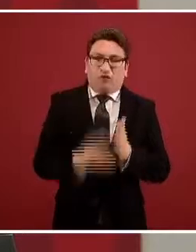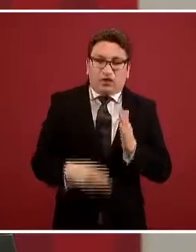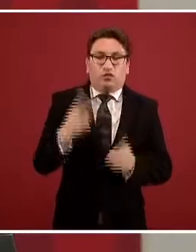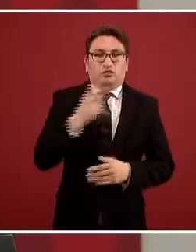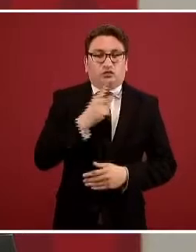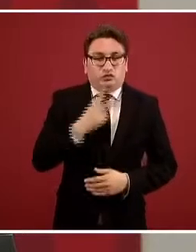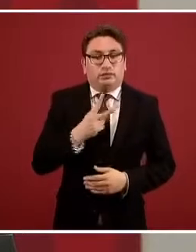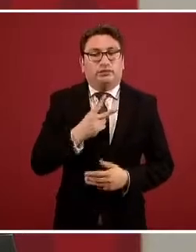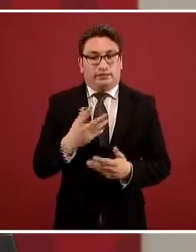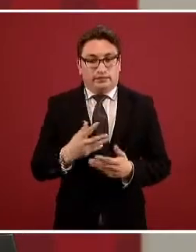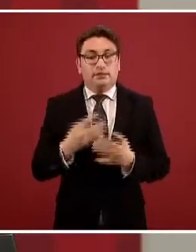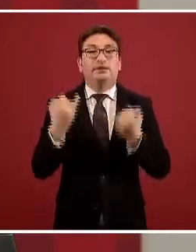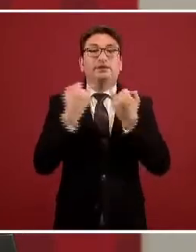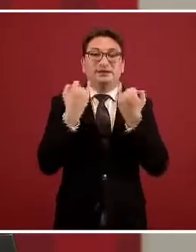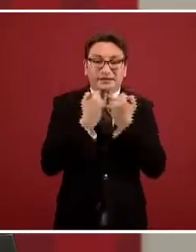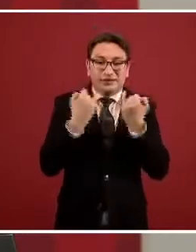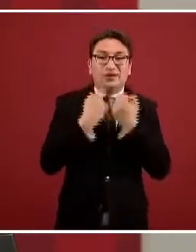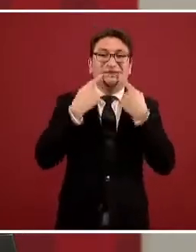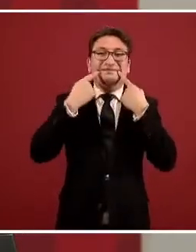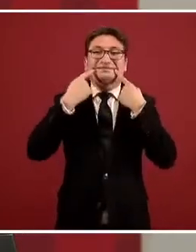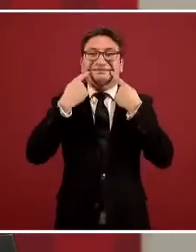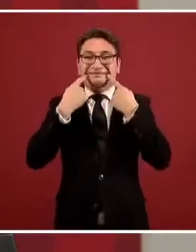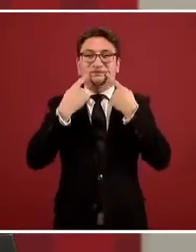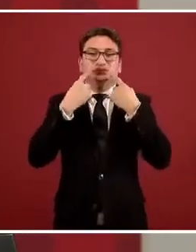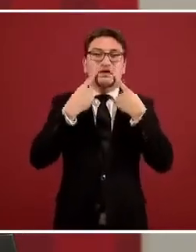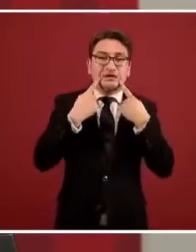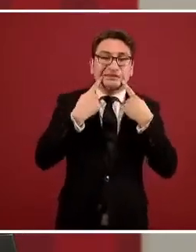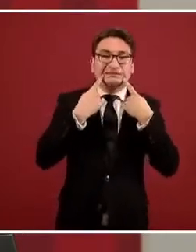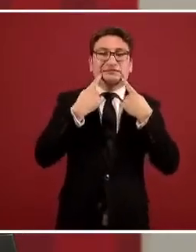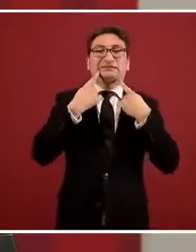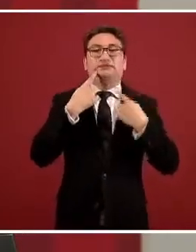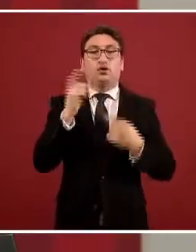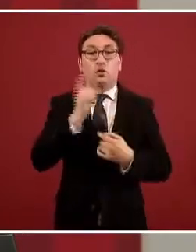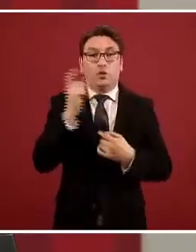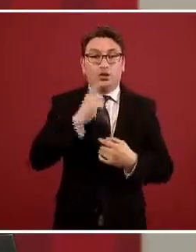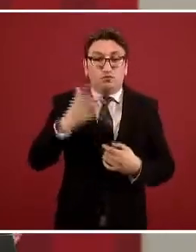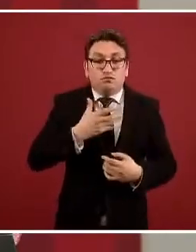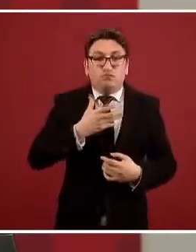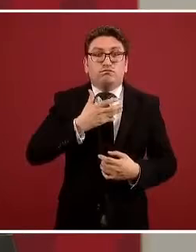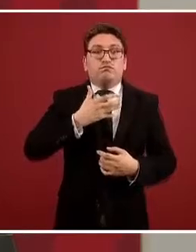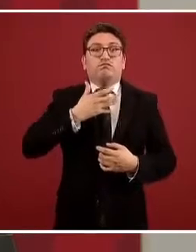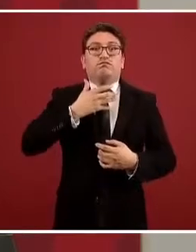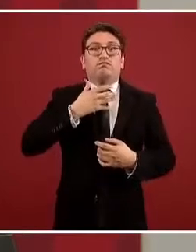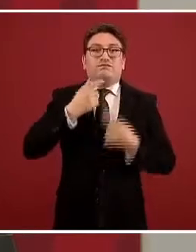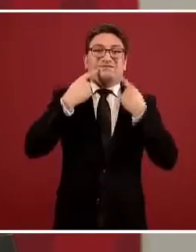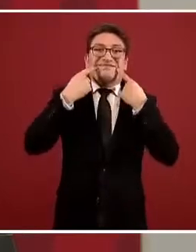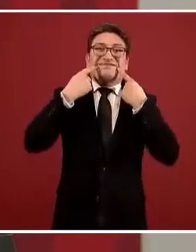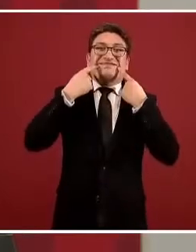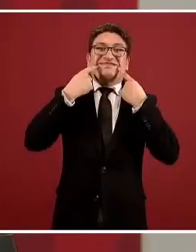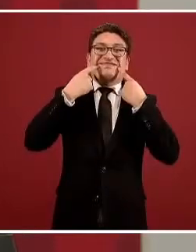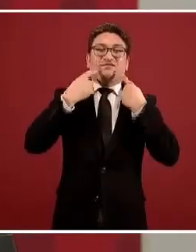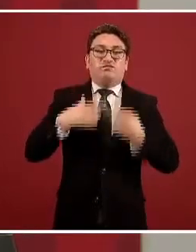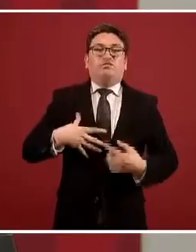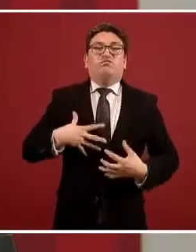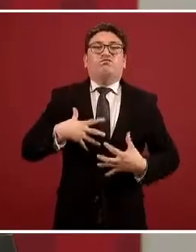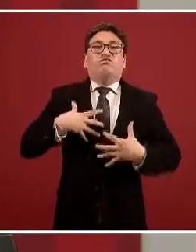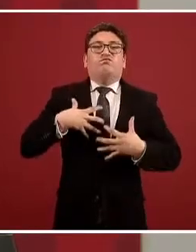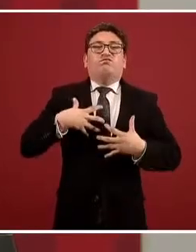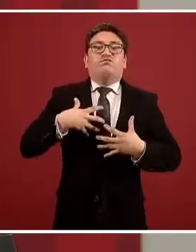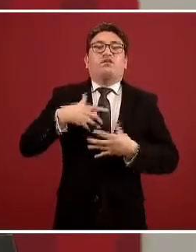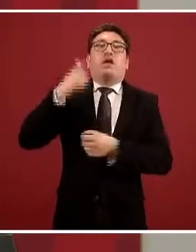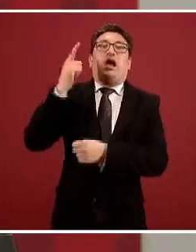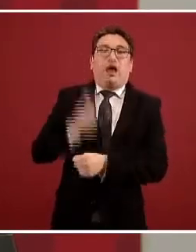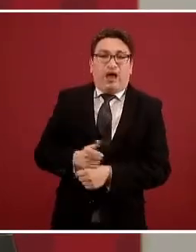aire. Incluso el desplazamiento de las comisuras de los labios por tener que aspirar con mayor intensidad. Esos son